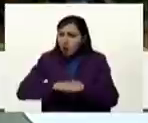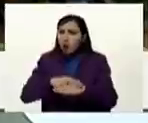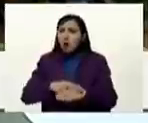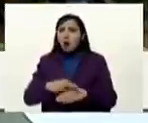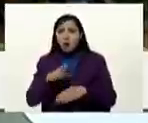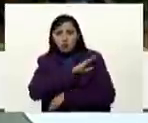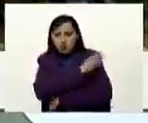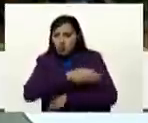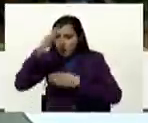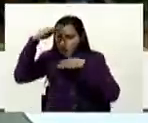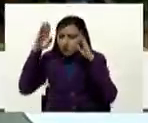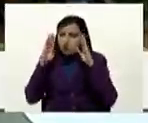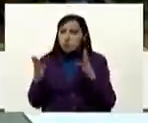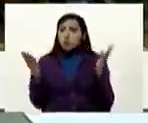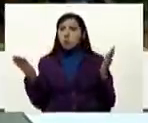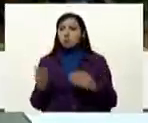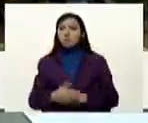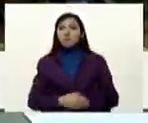fortaleza.